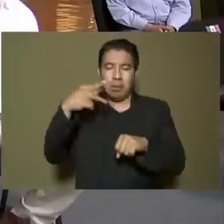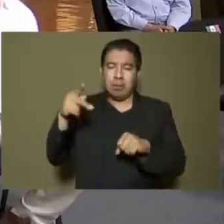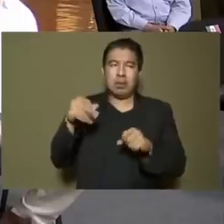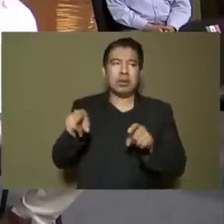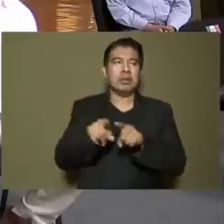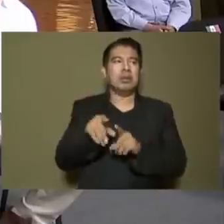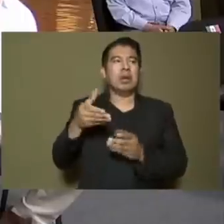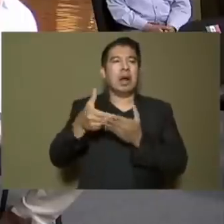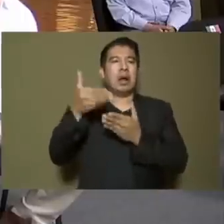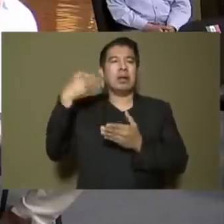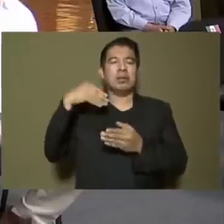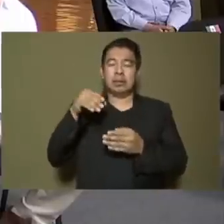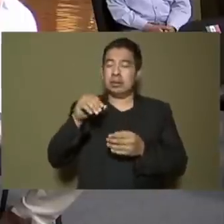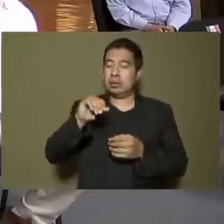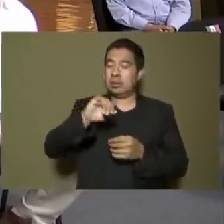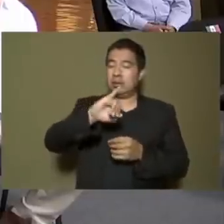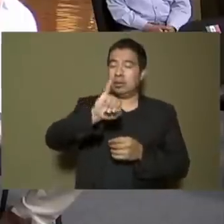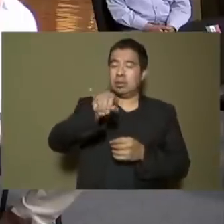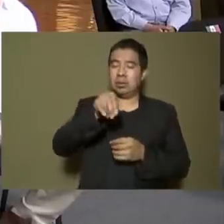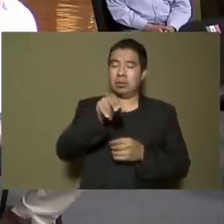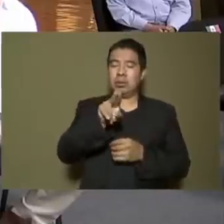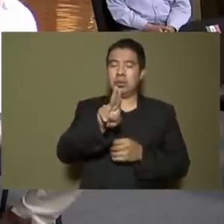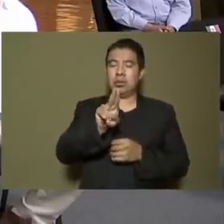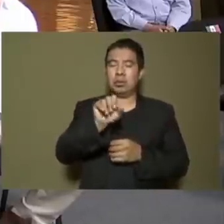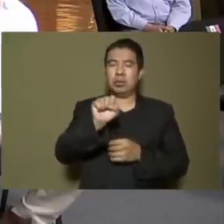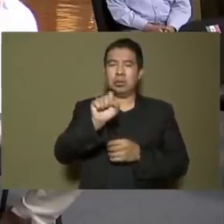maestro Justo Sierra.